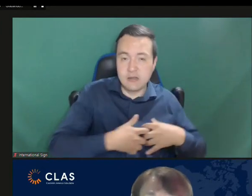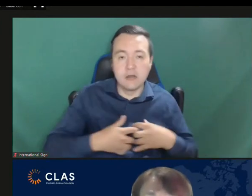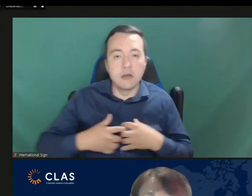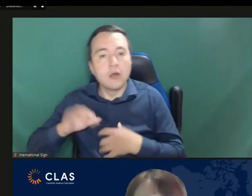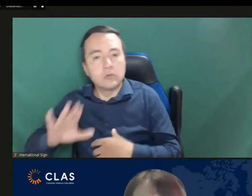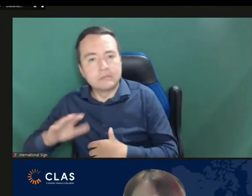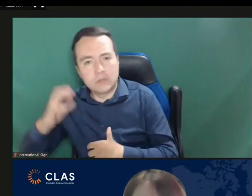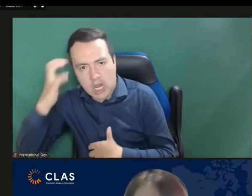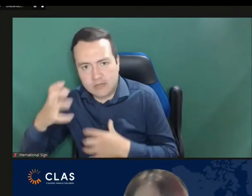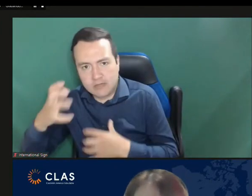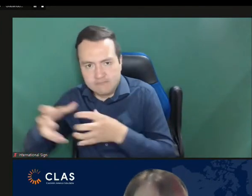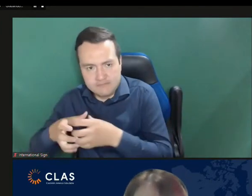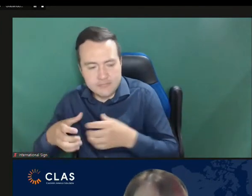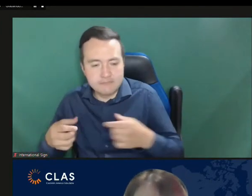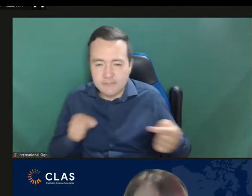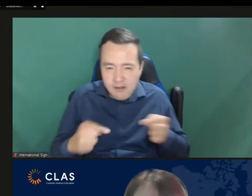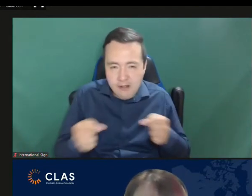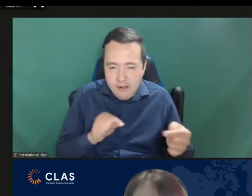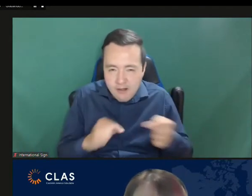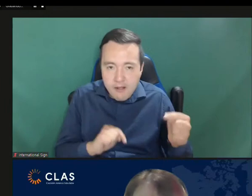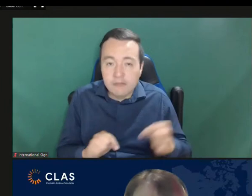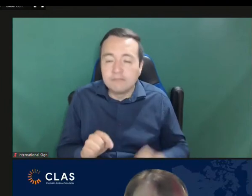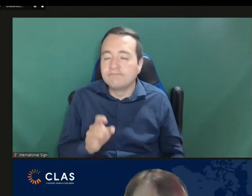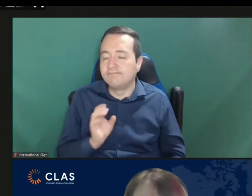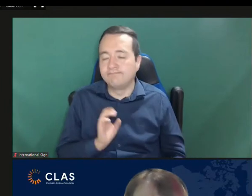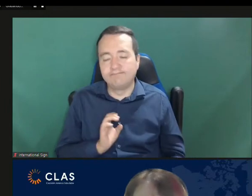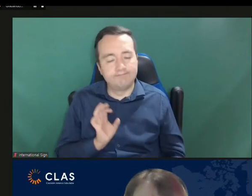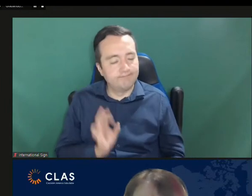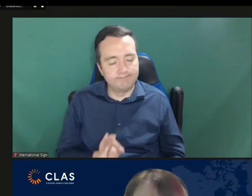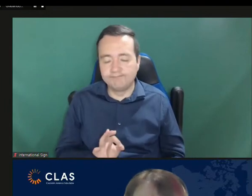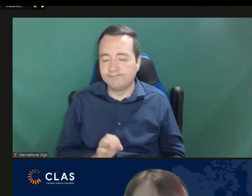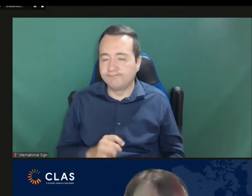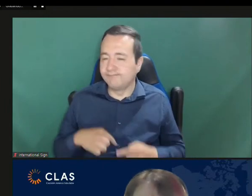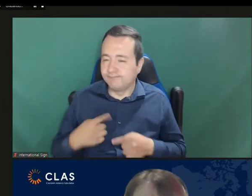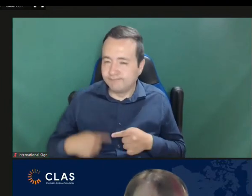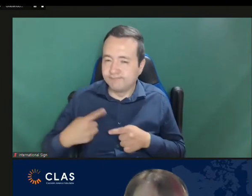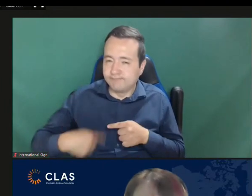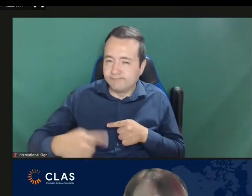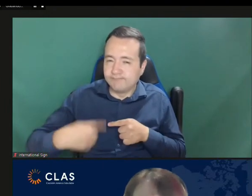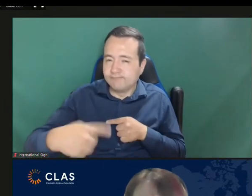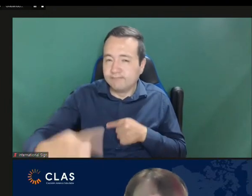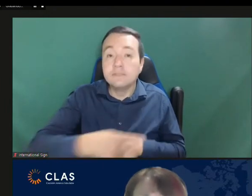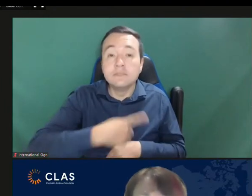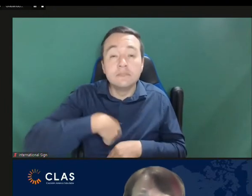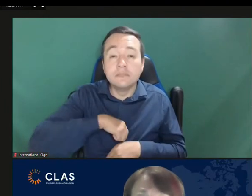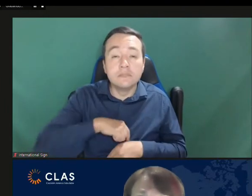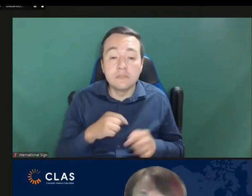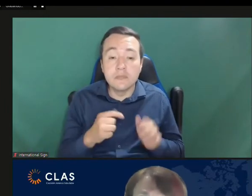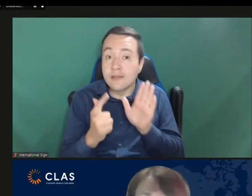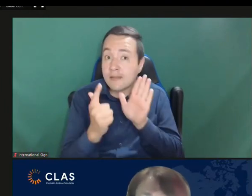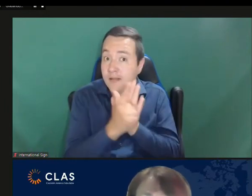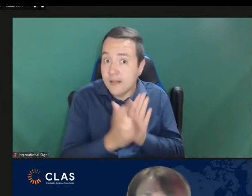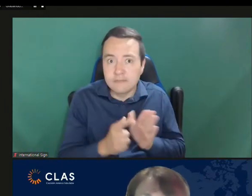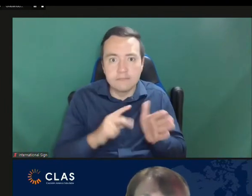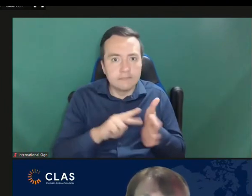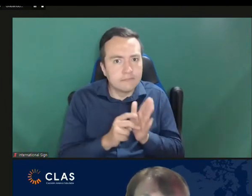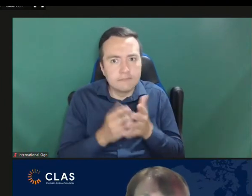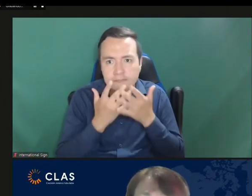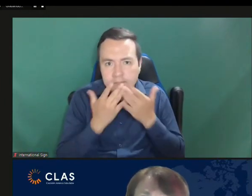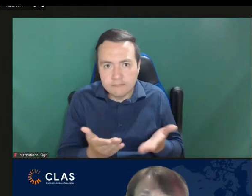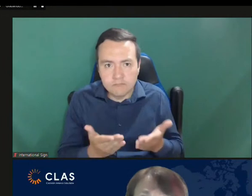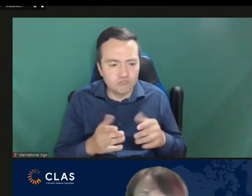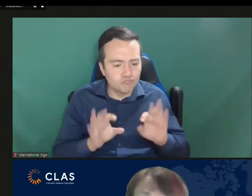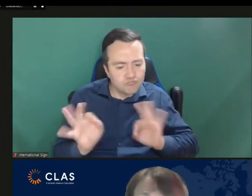nuestro debate legal cuando tenemos avanzamos en con políticas públicas para regular factores de riesgo